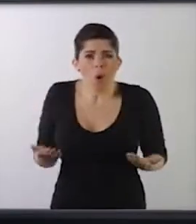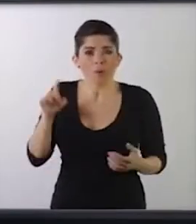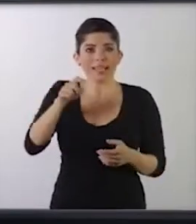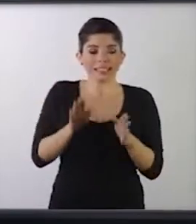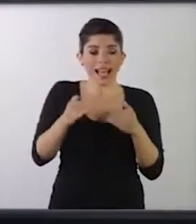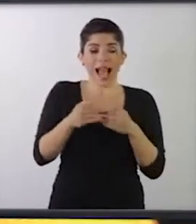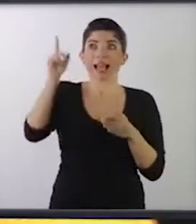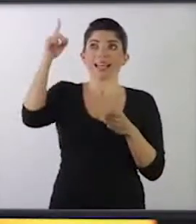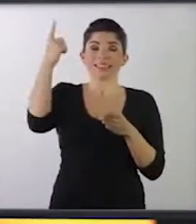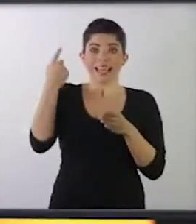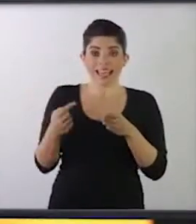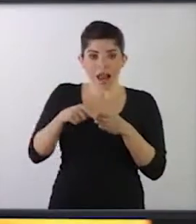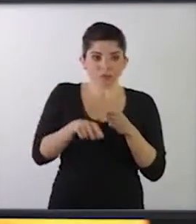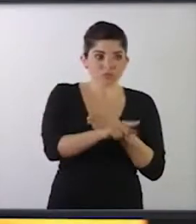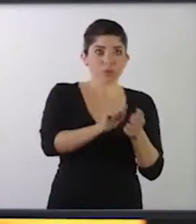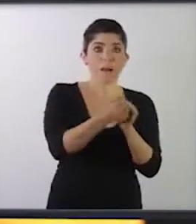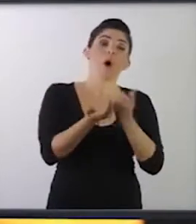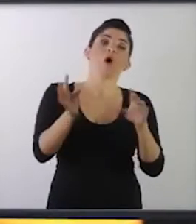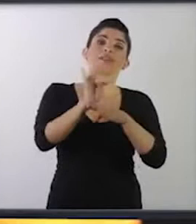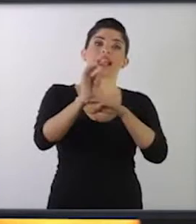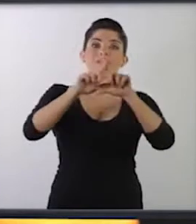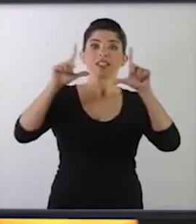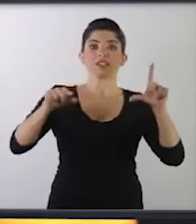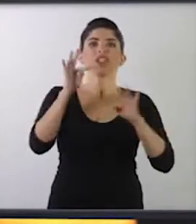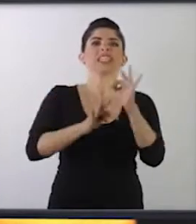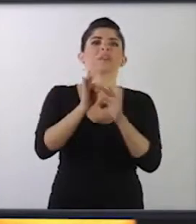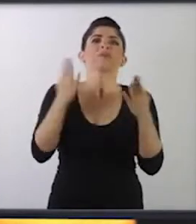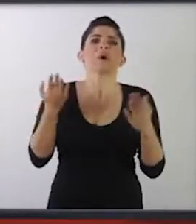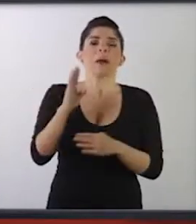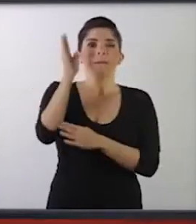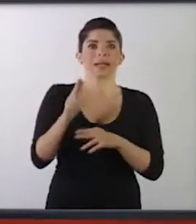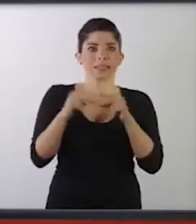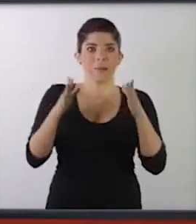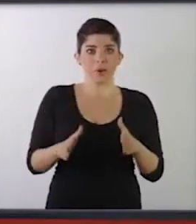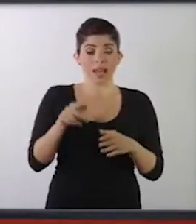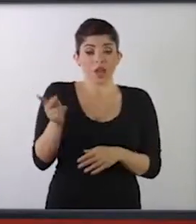un convertidor de señal o un televisor con el estándar japonés brasileño. En ambos casos